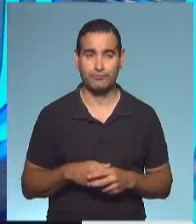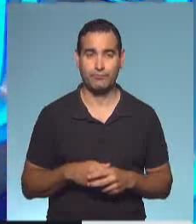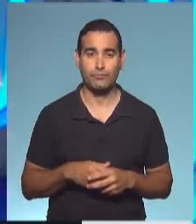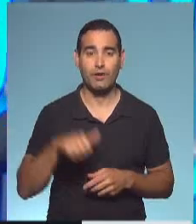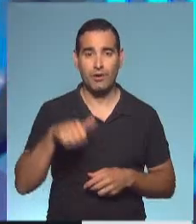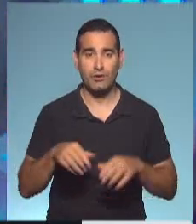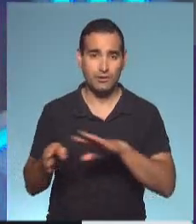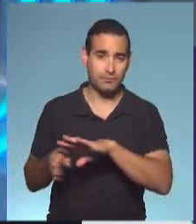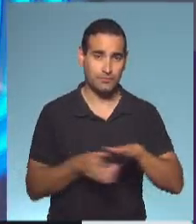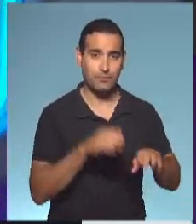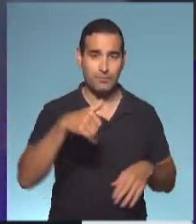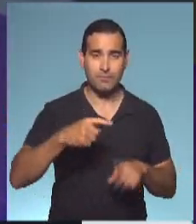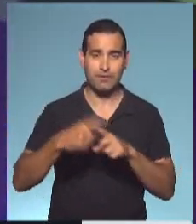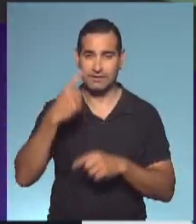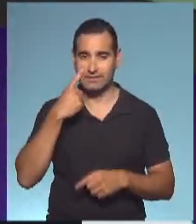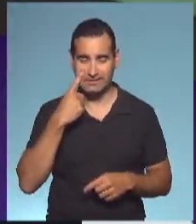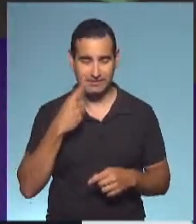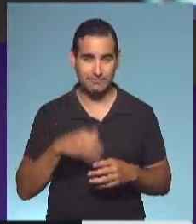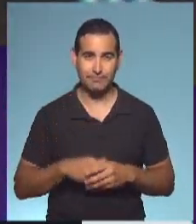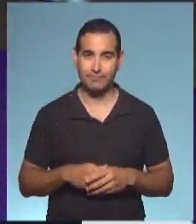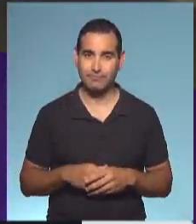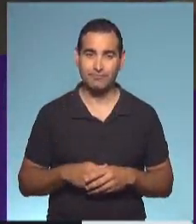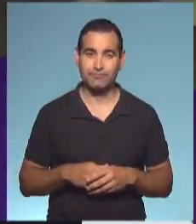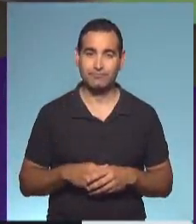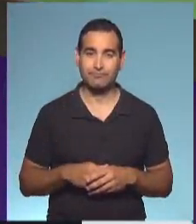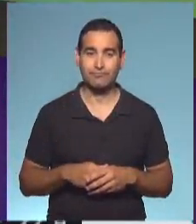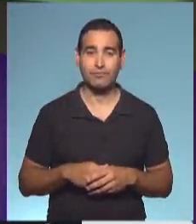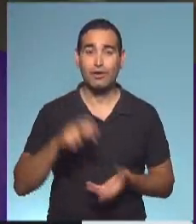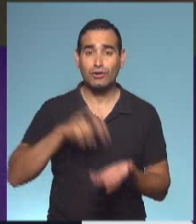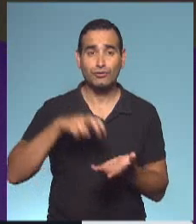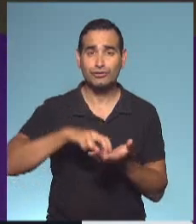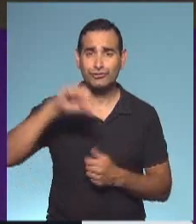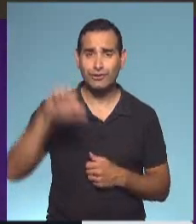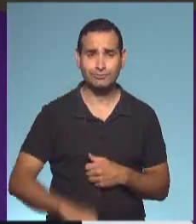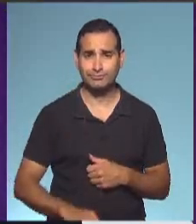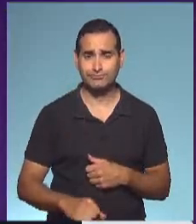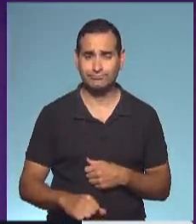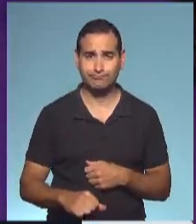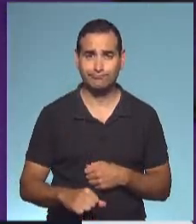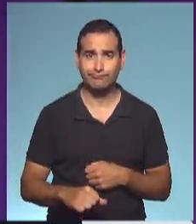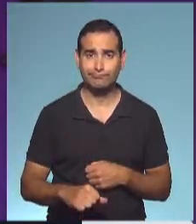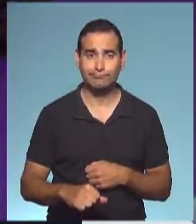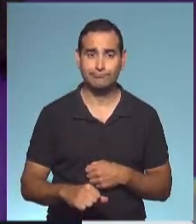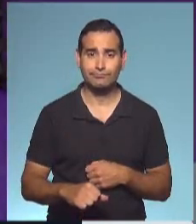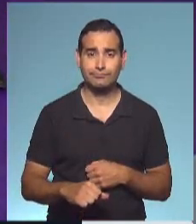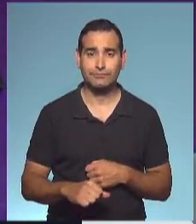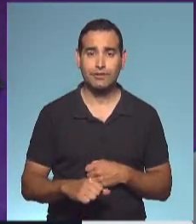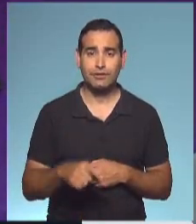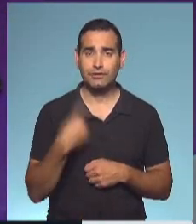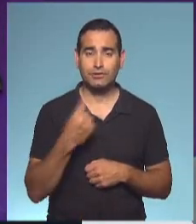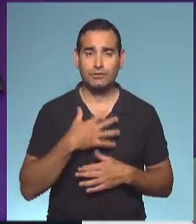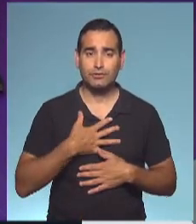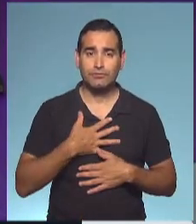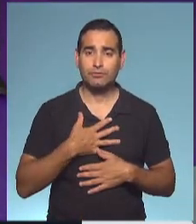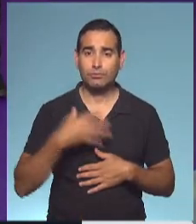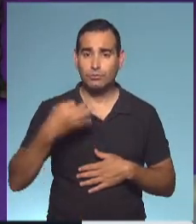Ahora nos vamos hacia Maximiliano Steinmann. Maxi, una pésima noticia, nos está conmoviendo a todos, se acaba